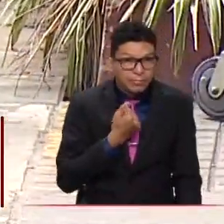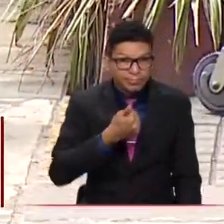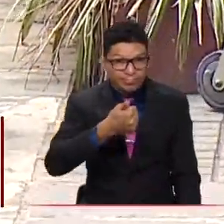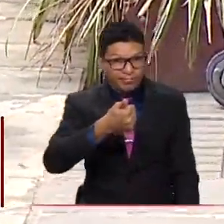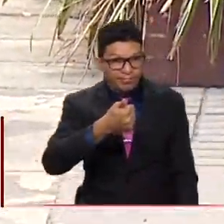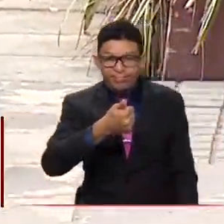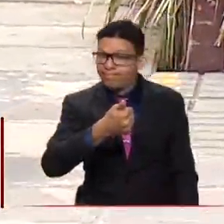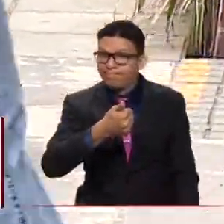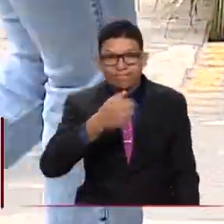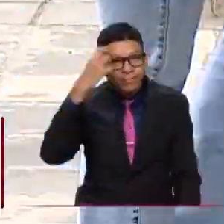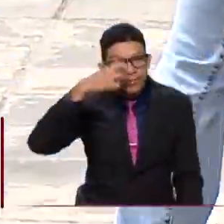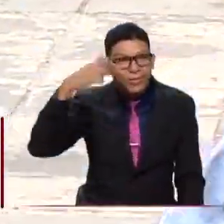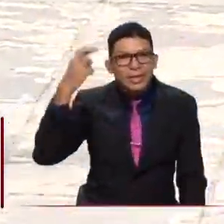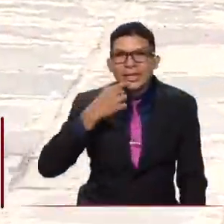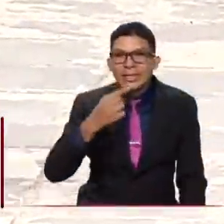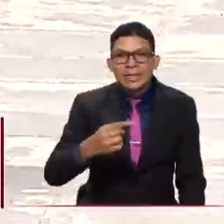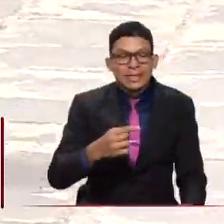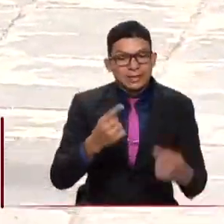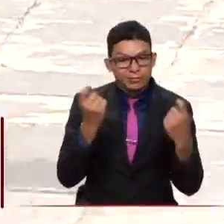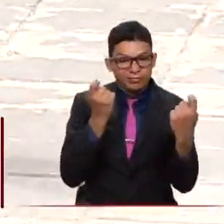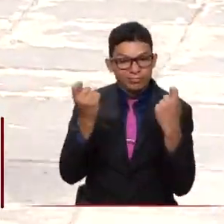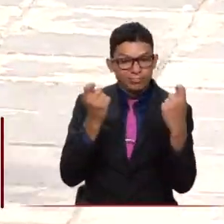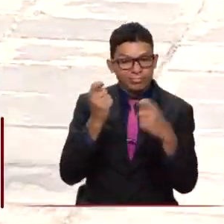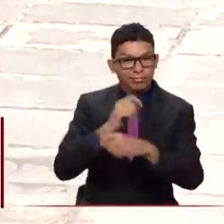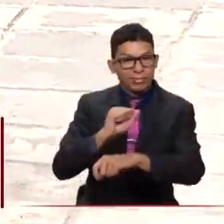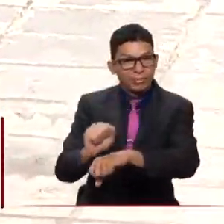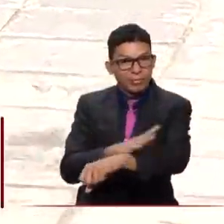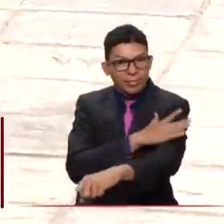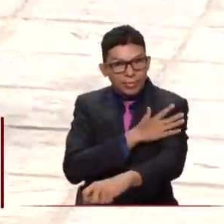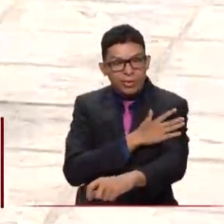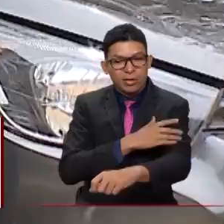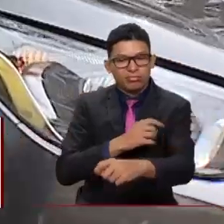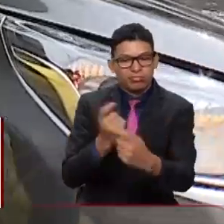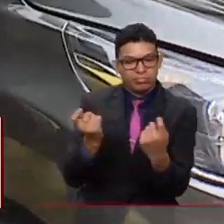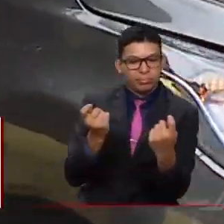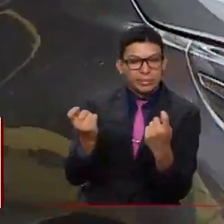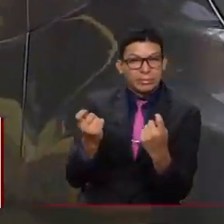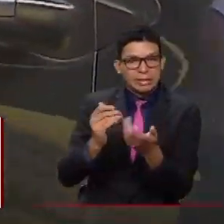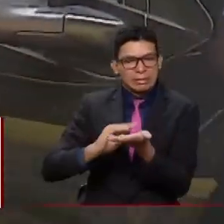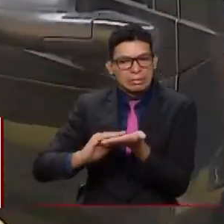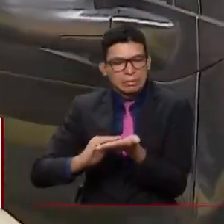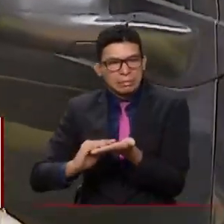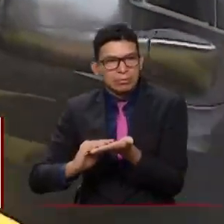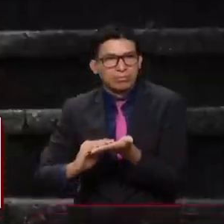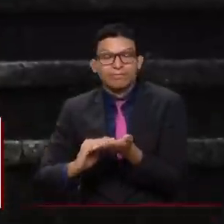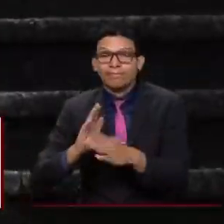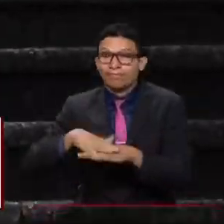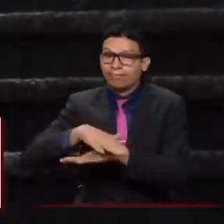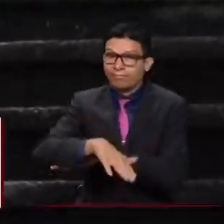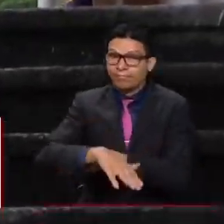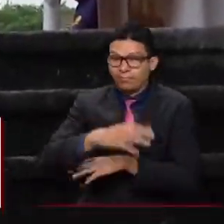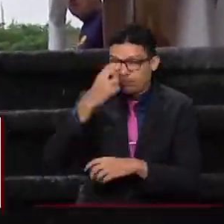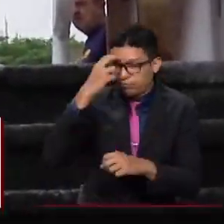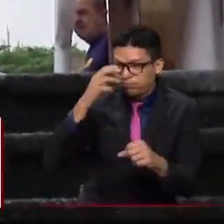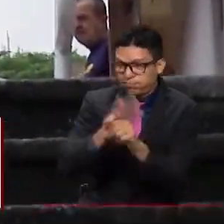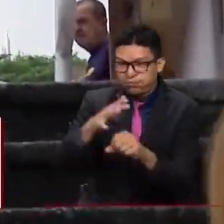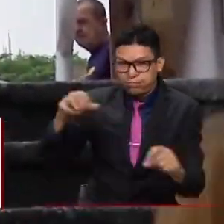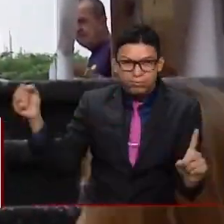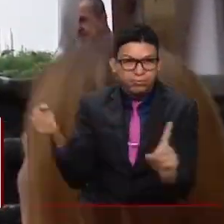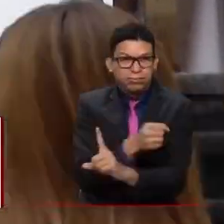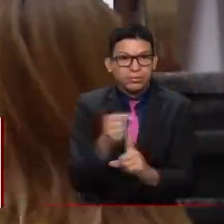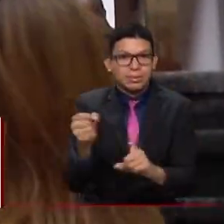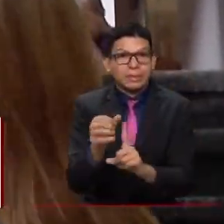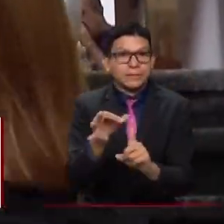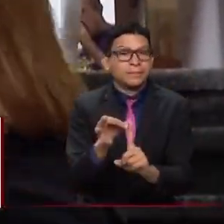la poca capacidad de gestionar las emociones o de no tramitar descontentos puede desencadenar en agresiones, especialmente contra